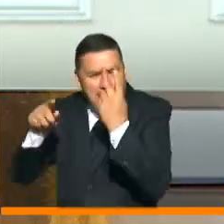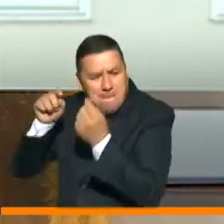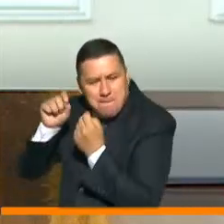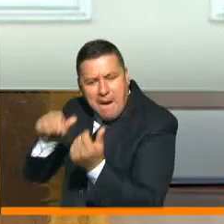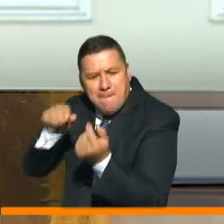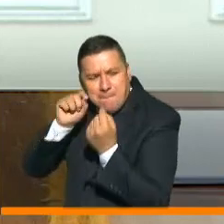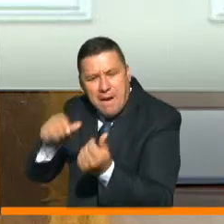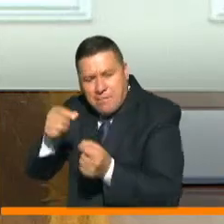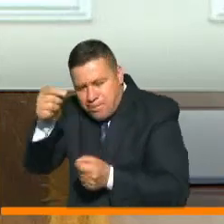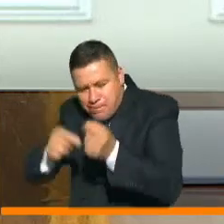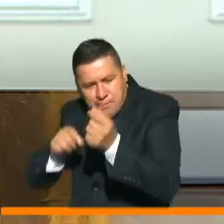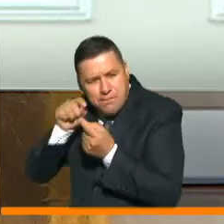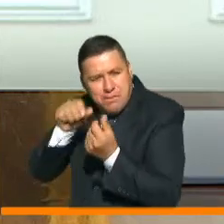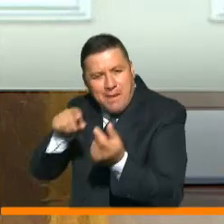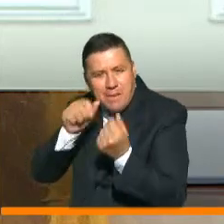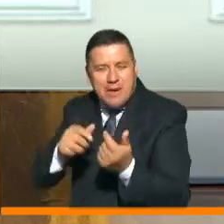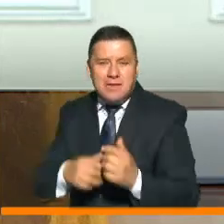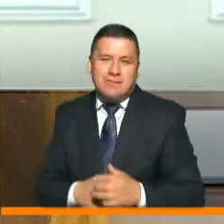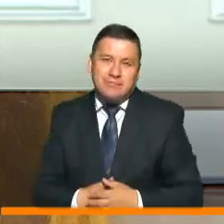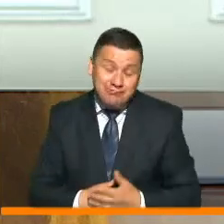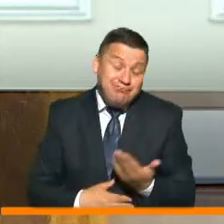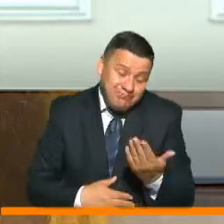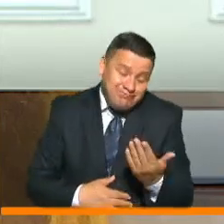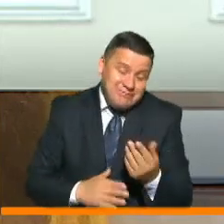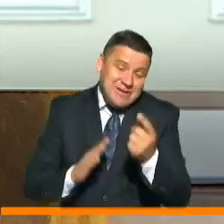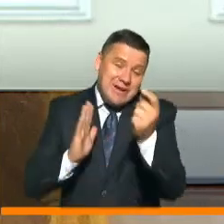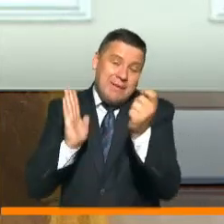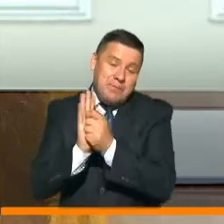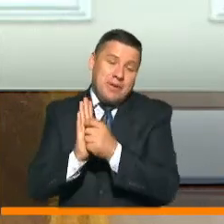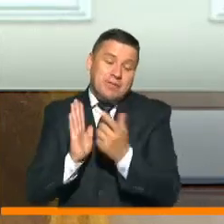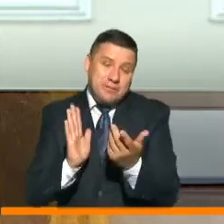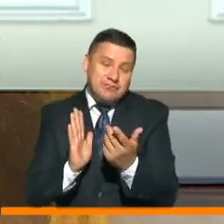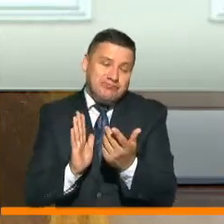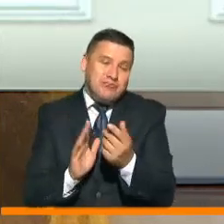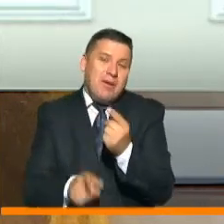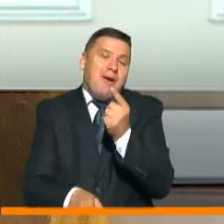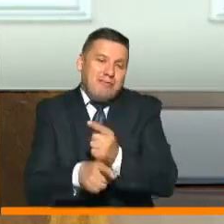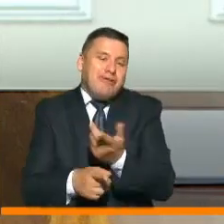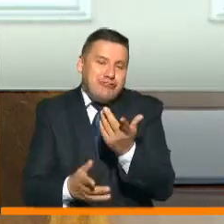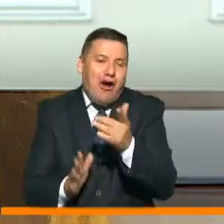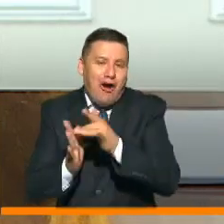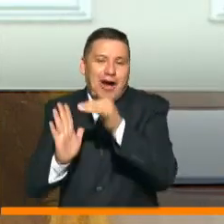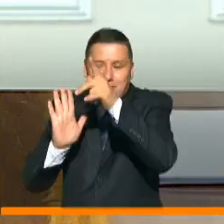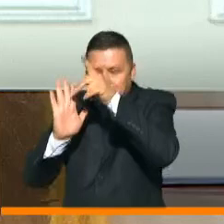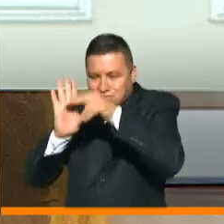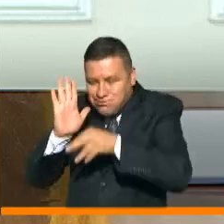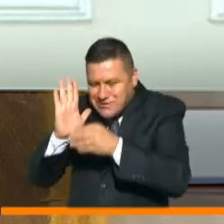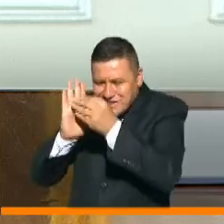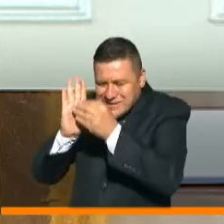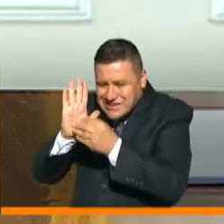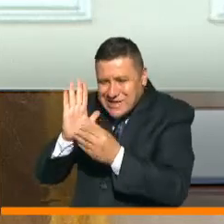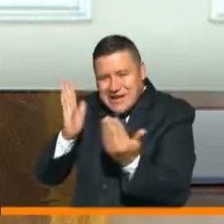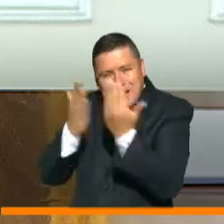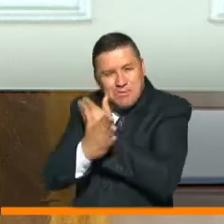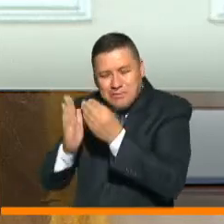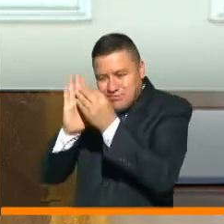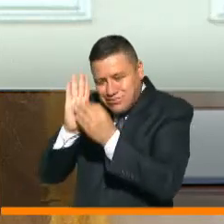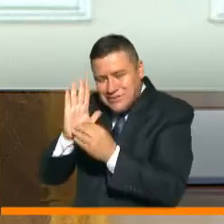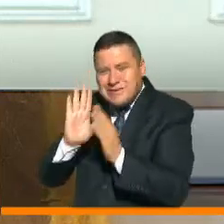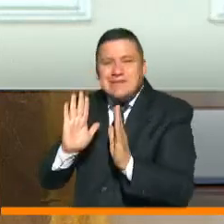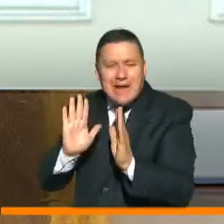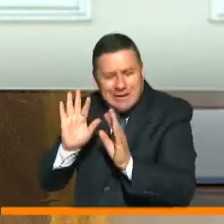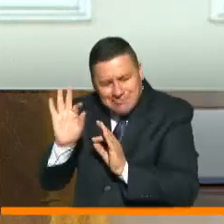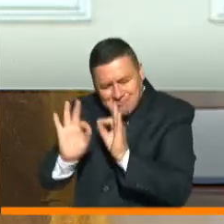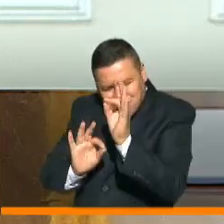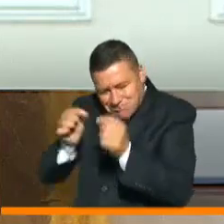estabilizar las finanzas de nuestro país. Esa es la razón por la cual es de suma importancia que tengamos este